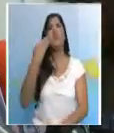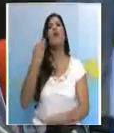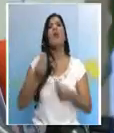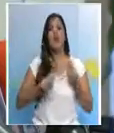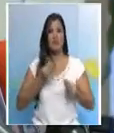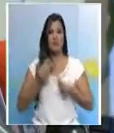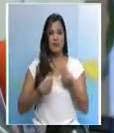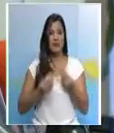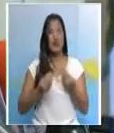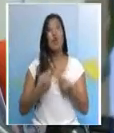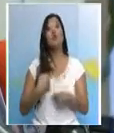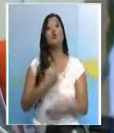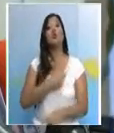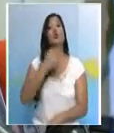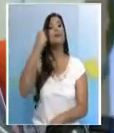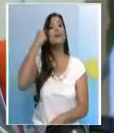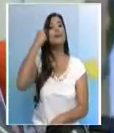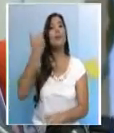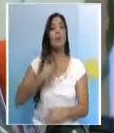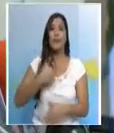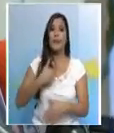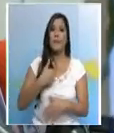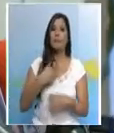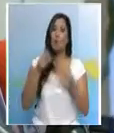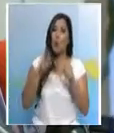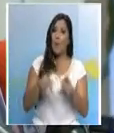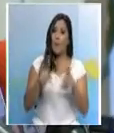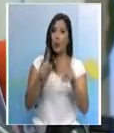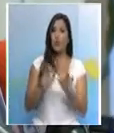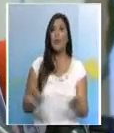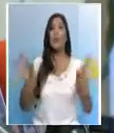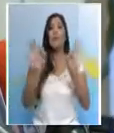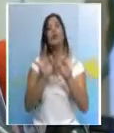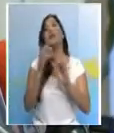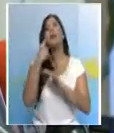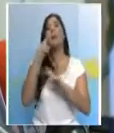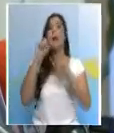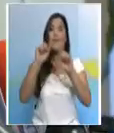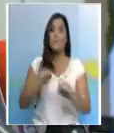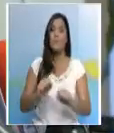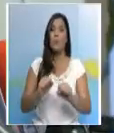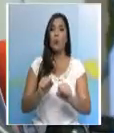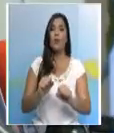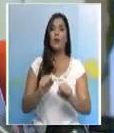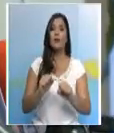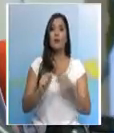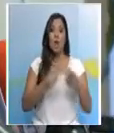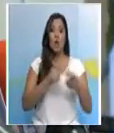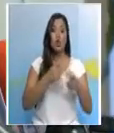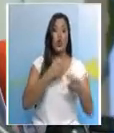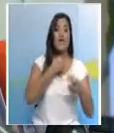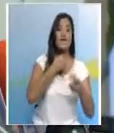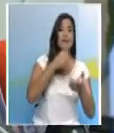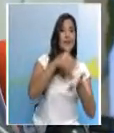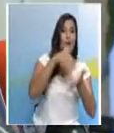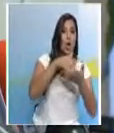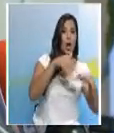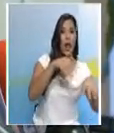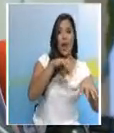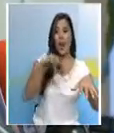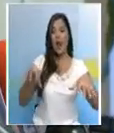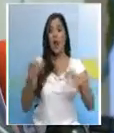que hay una oportunidad importante para hacer converger la inflación local con la de los principales socios